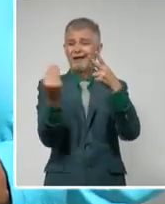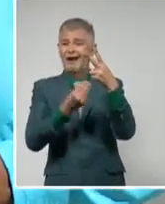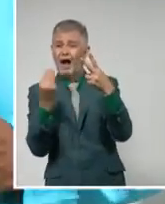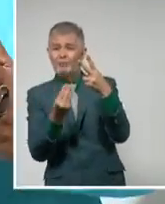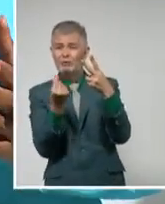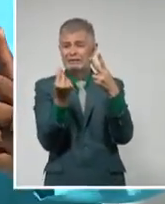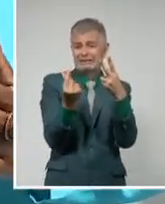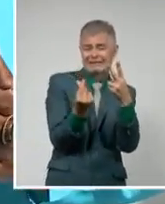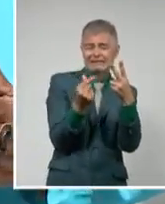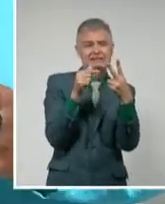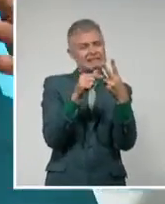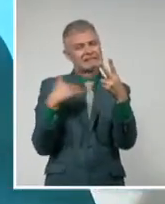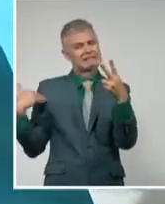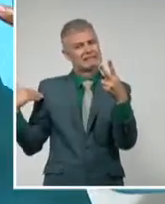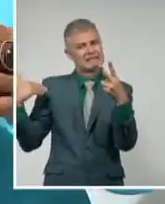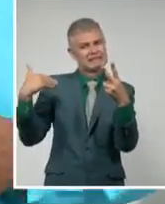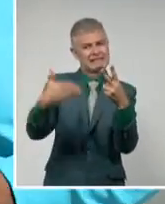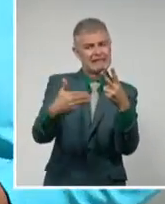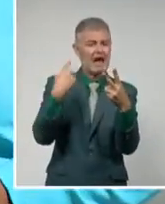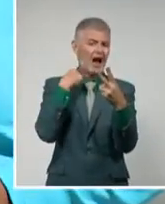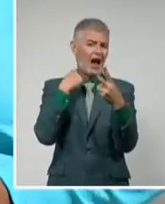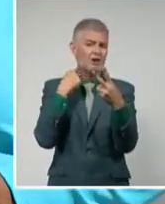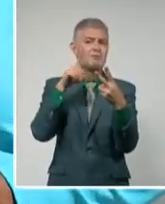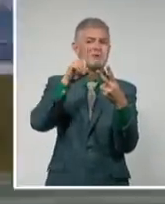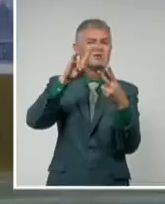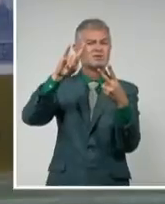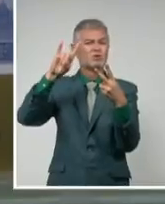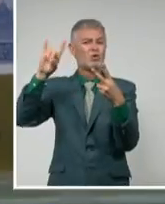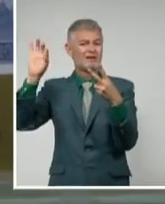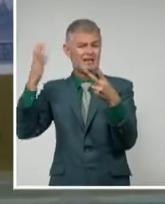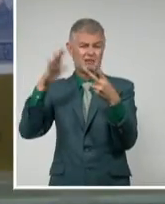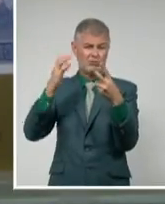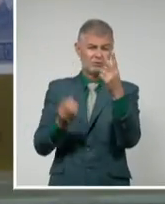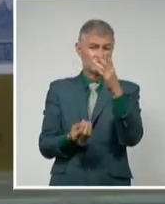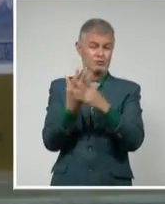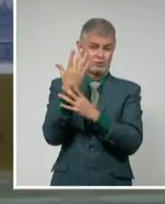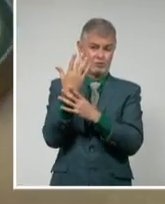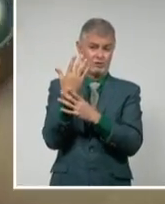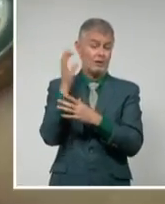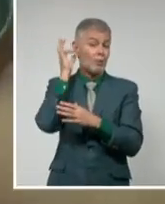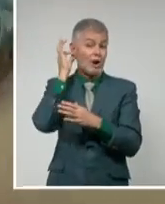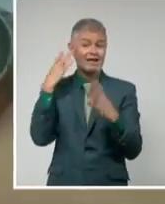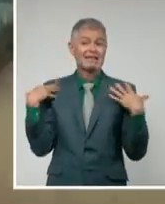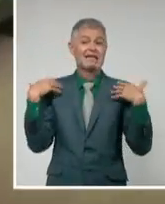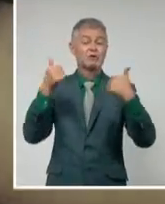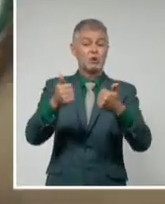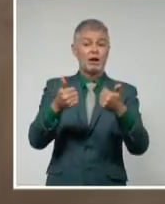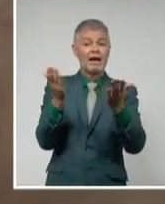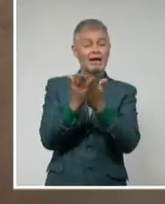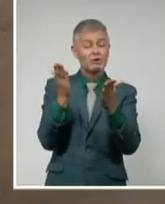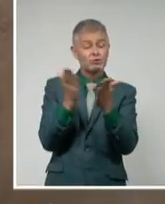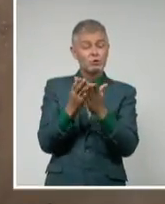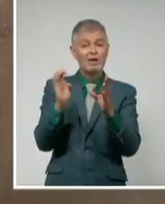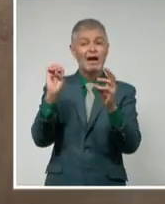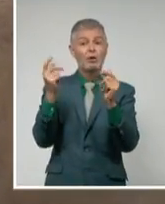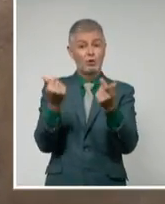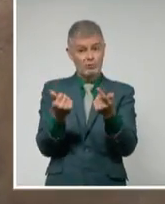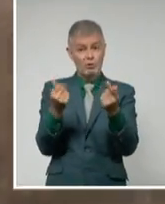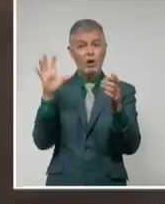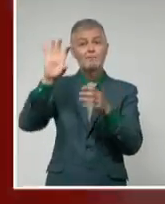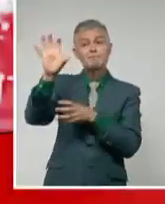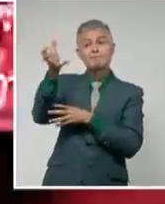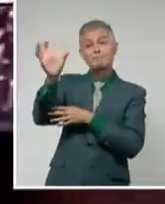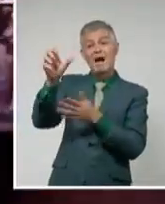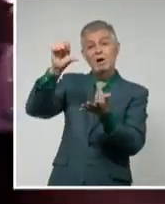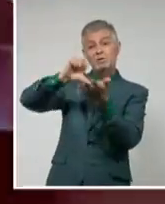en el tiempo que tiene sus orígenes allá por los años 90. La directora de Estudios Económicos del Banco Central de Cuba, Mercedes